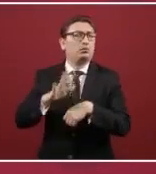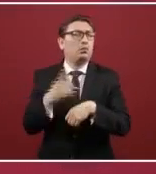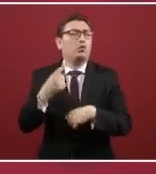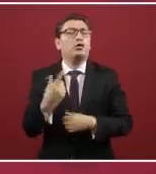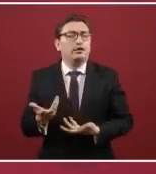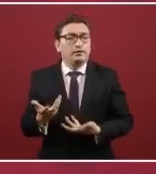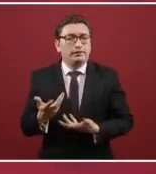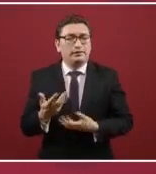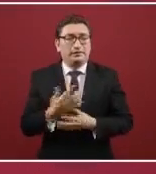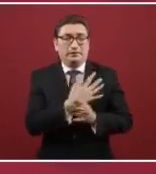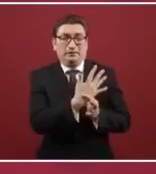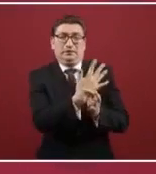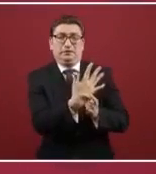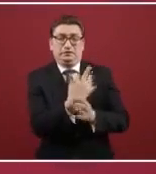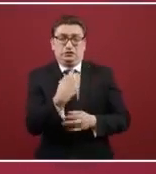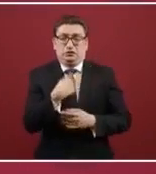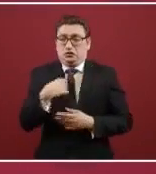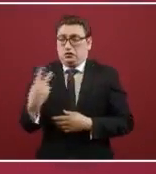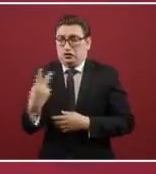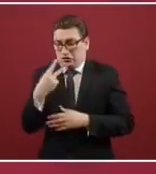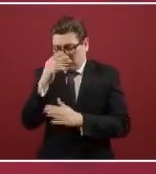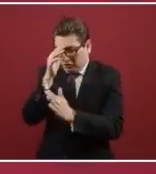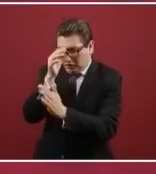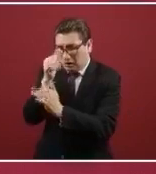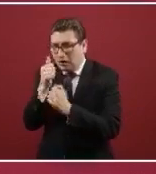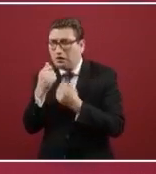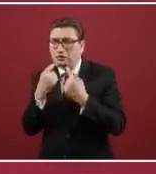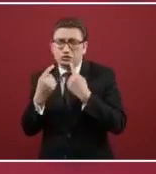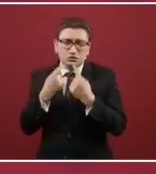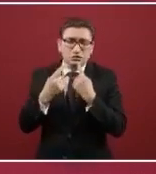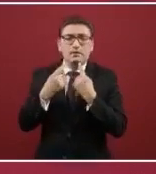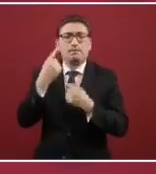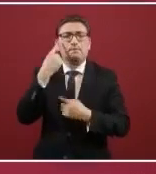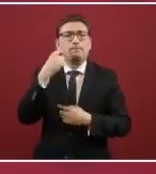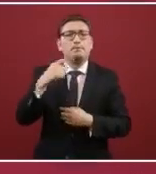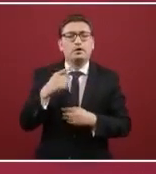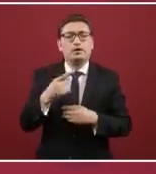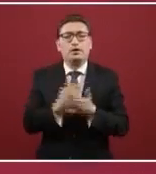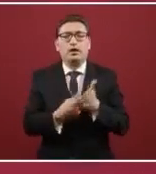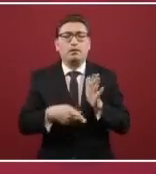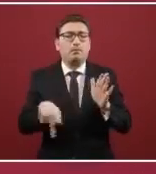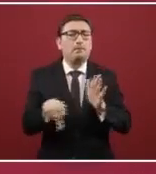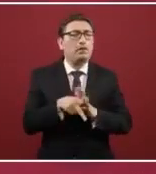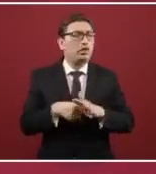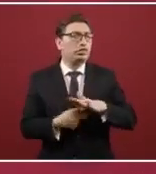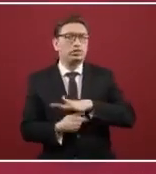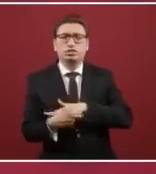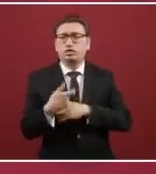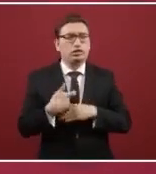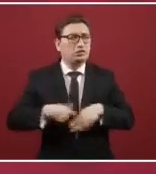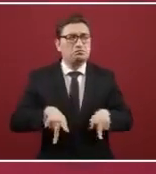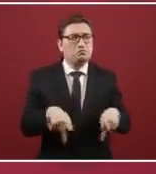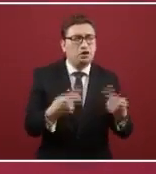yo estaba de acuerdo en que se traficara con las plazas. Esto